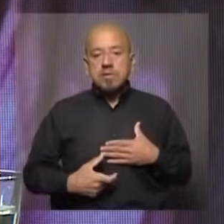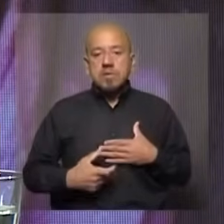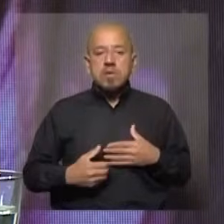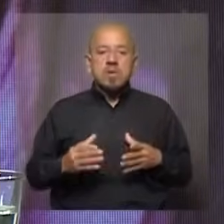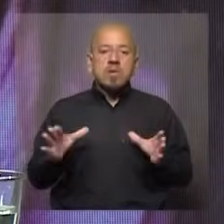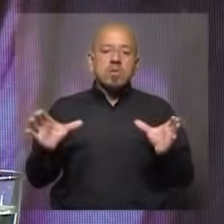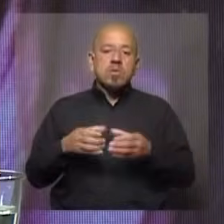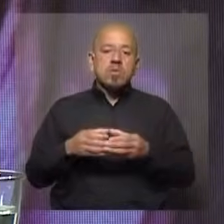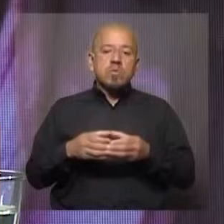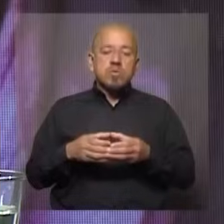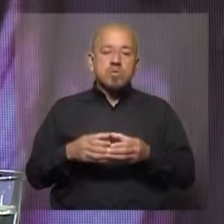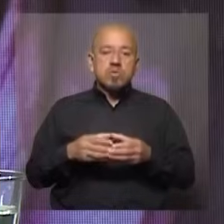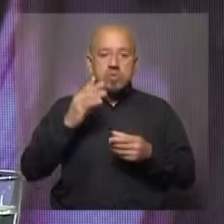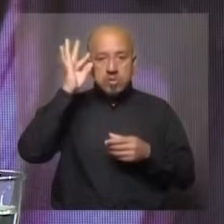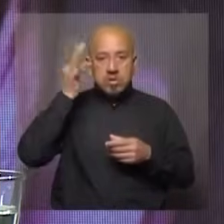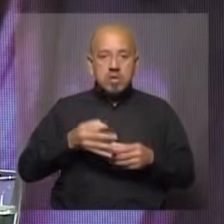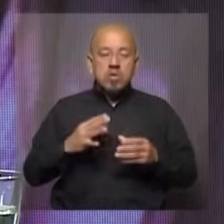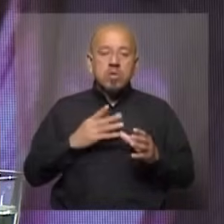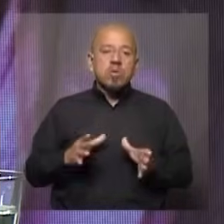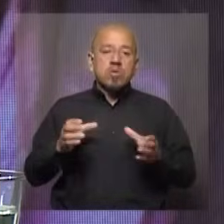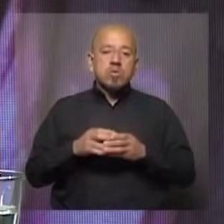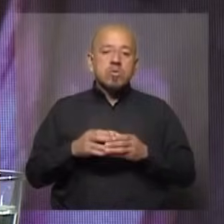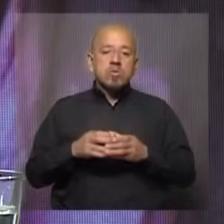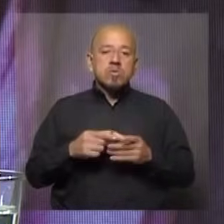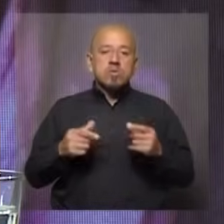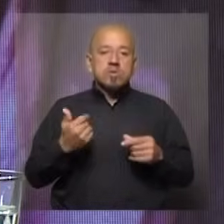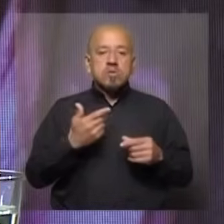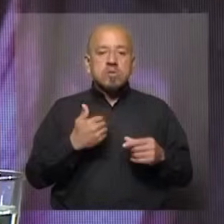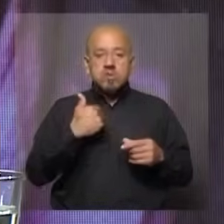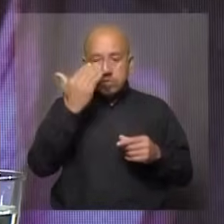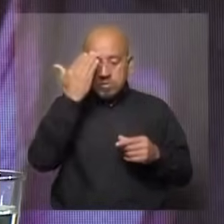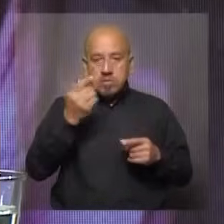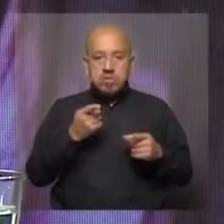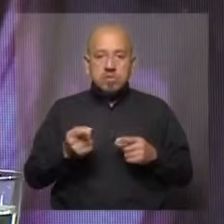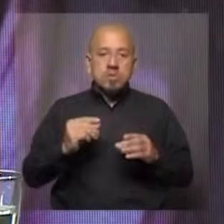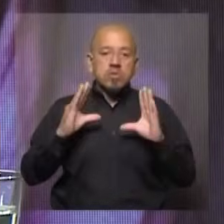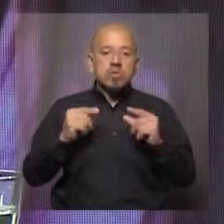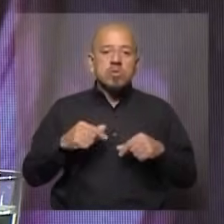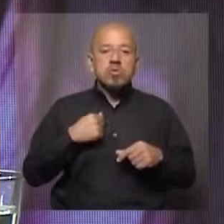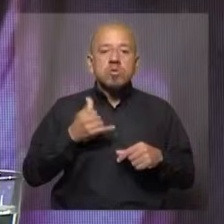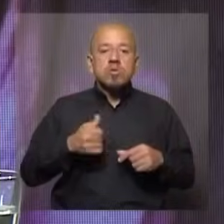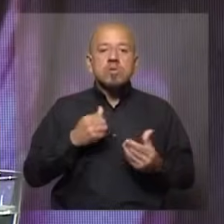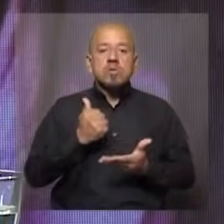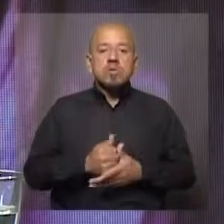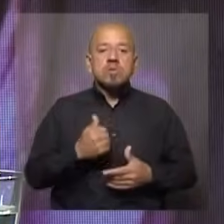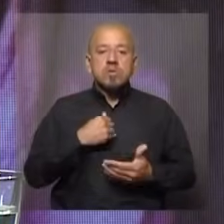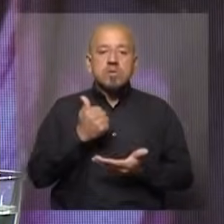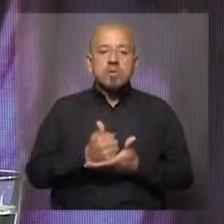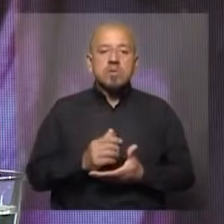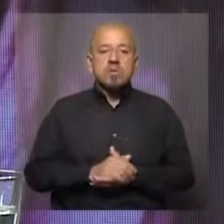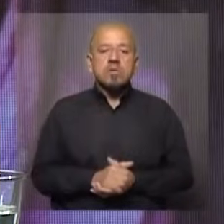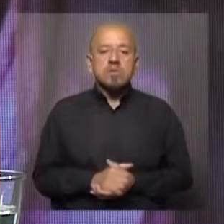equipo, creo en los procesos colectivos. Y donde Frente Amplio esa noche decida que yo tengo que estar, yo voy a estar.